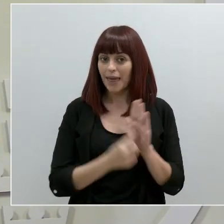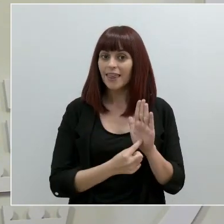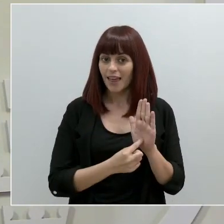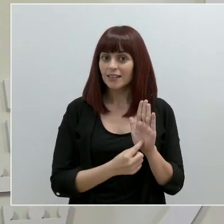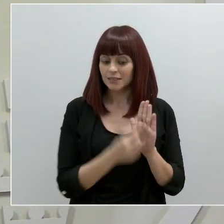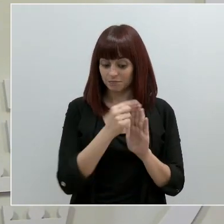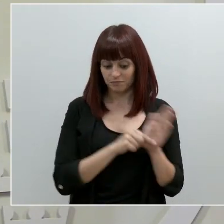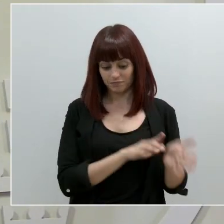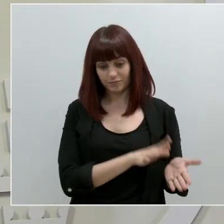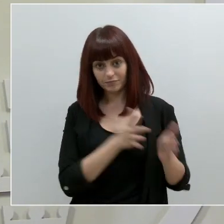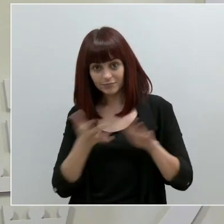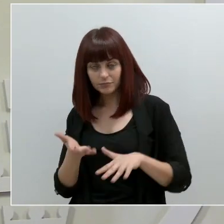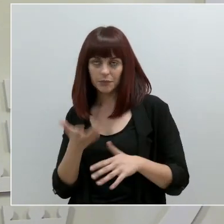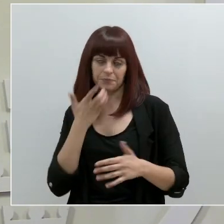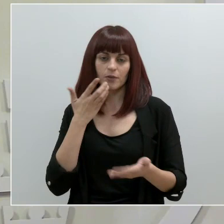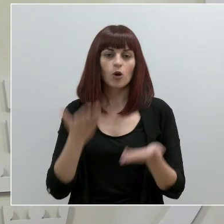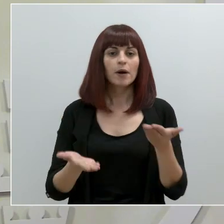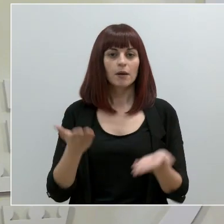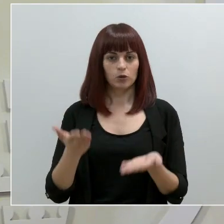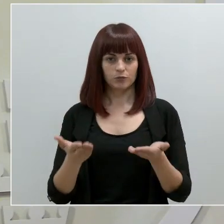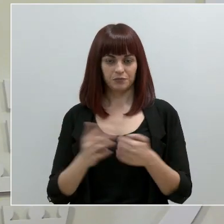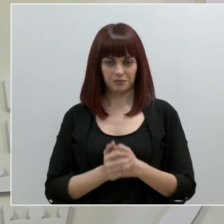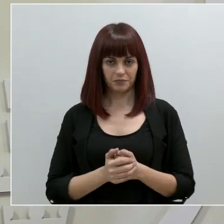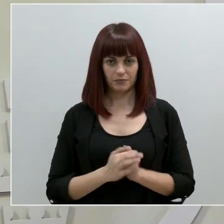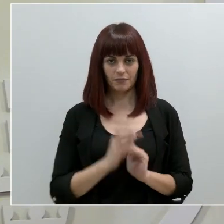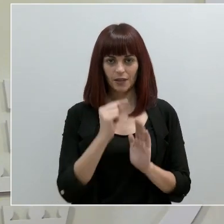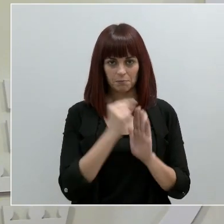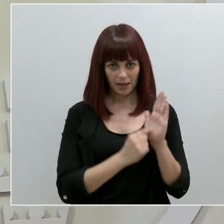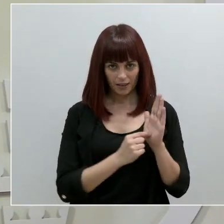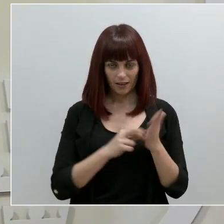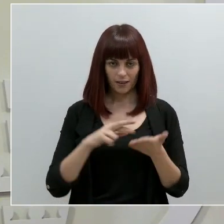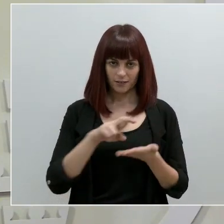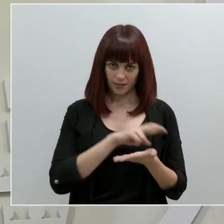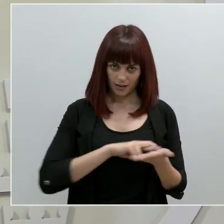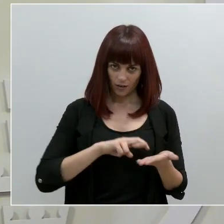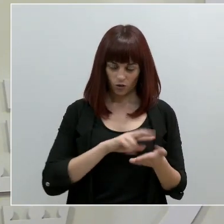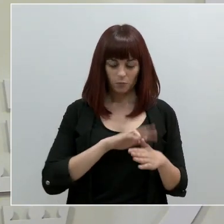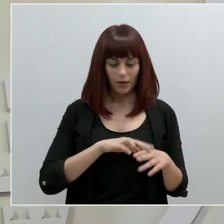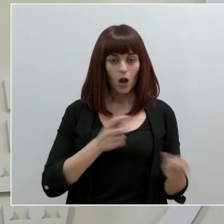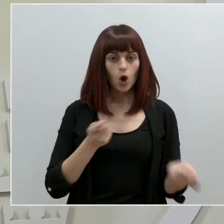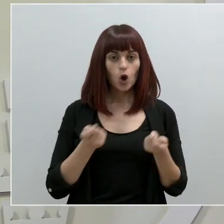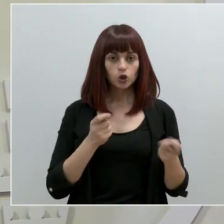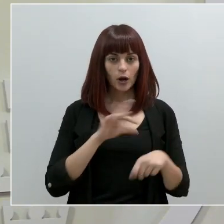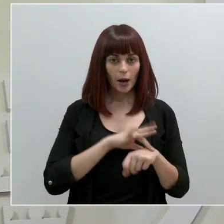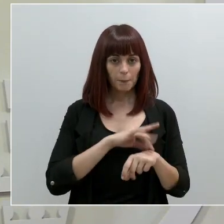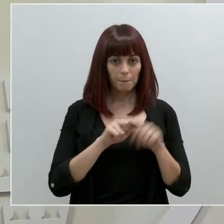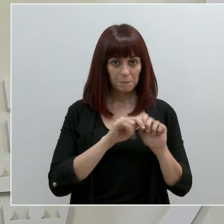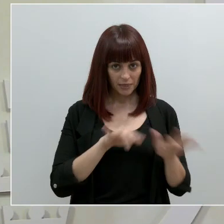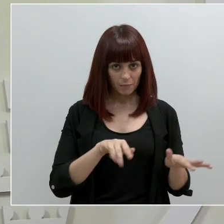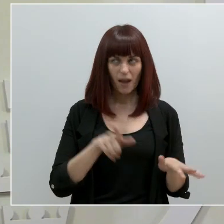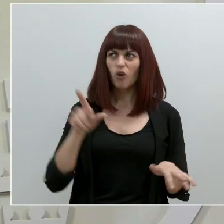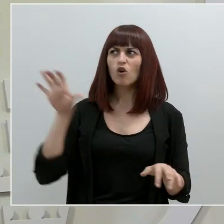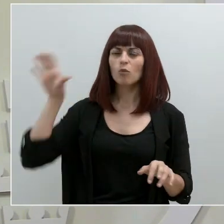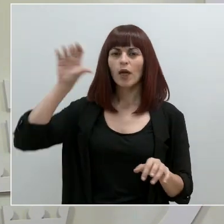la toma de medidas, si comparamos las medidas que se toman en la región para el control de la pandemia con lo que se hace en